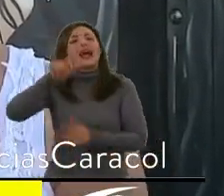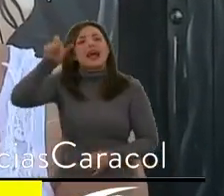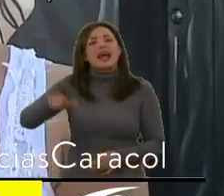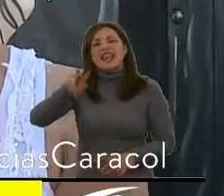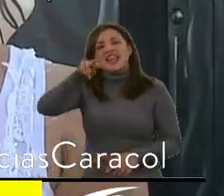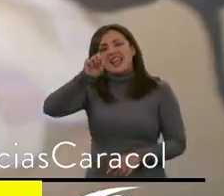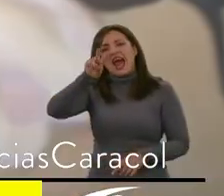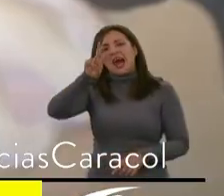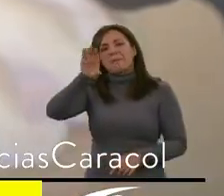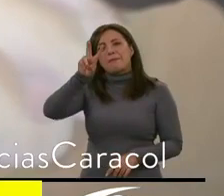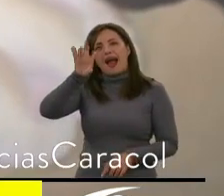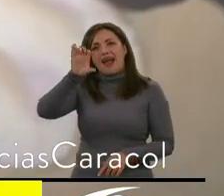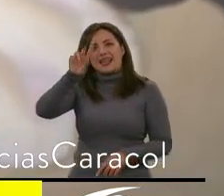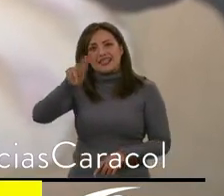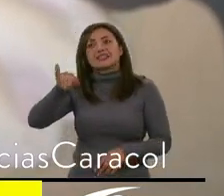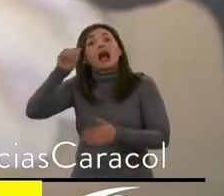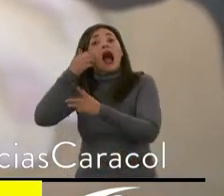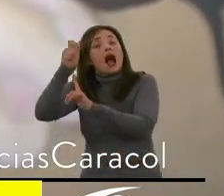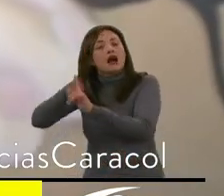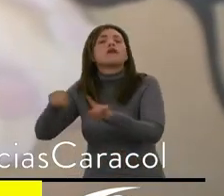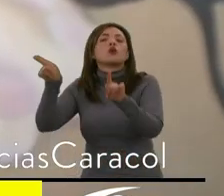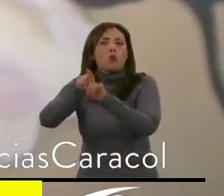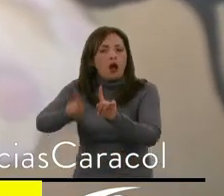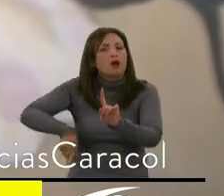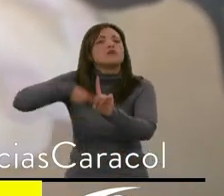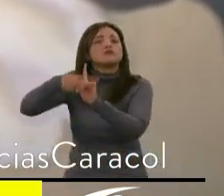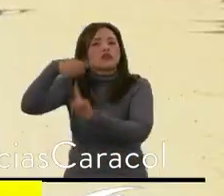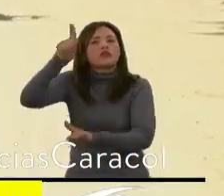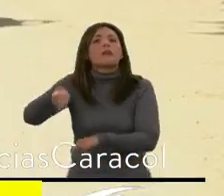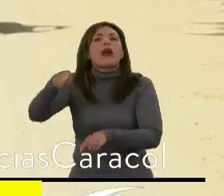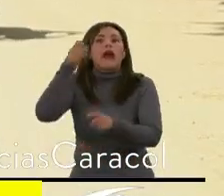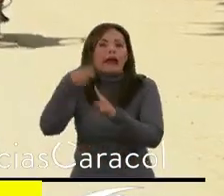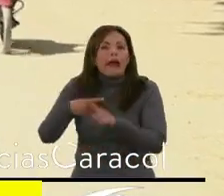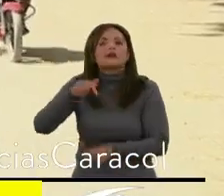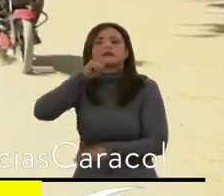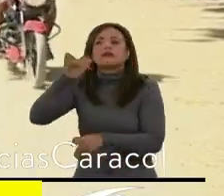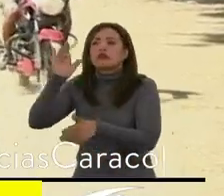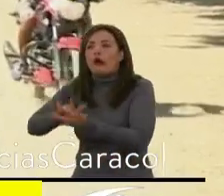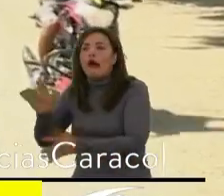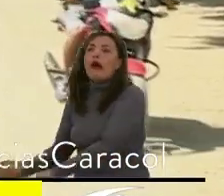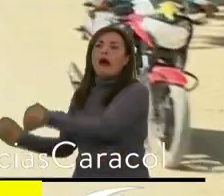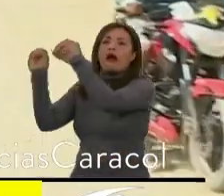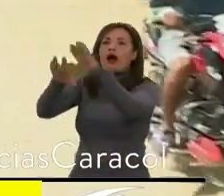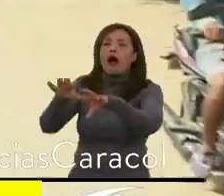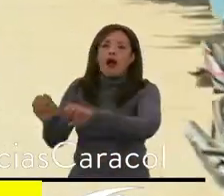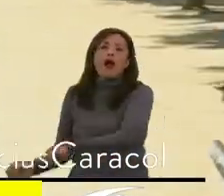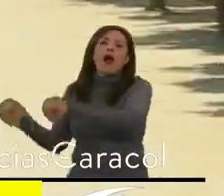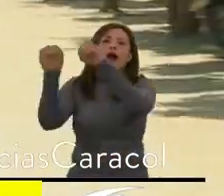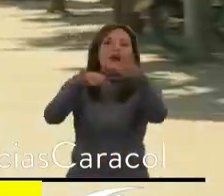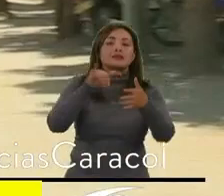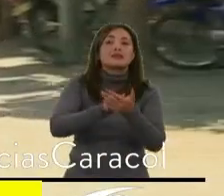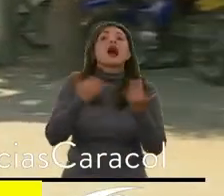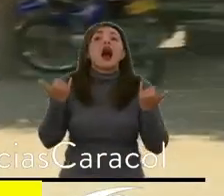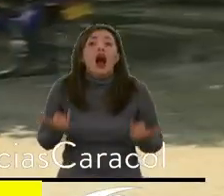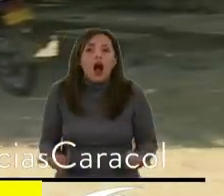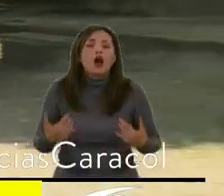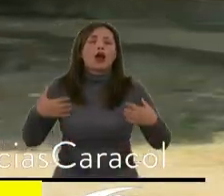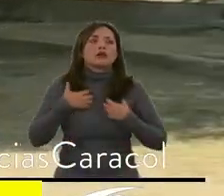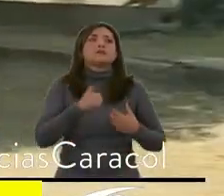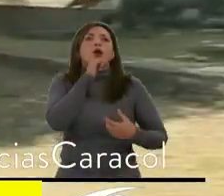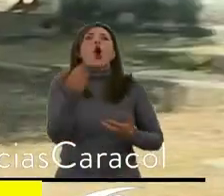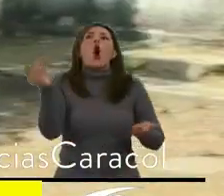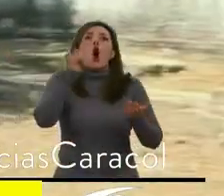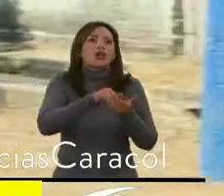lideresa amenazada, quien ha sido víctima de 2 desplazamientos, y su mayor temor es que a esta población vuelva la violencia.